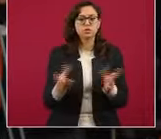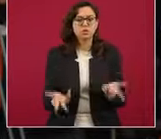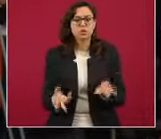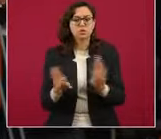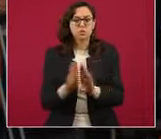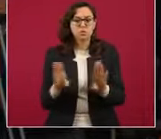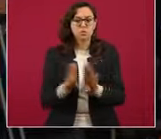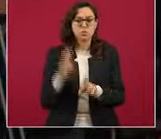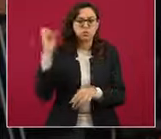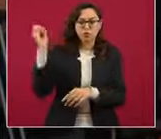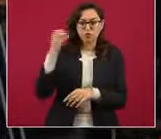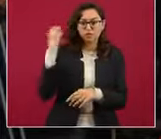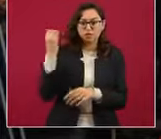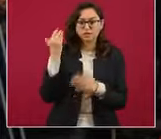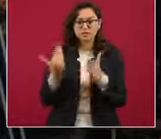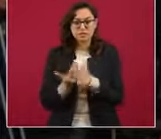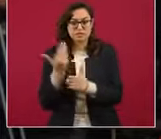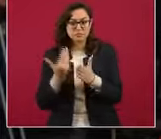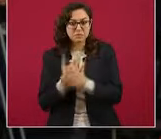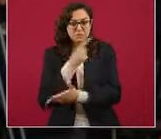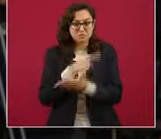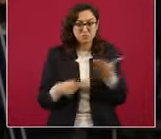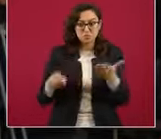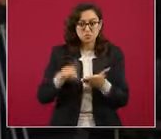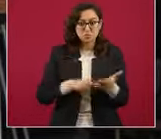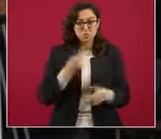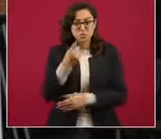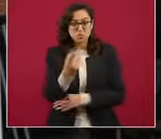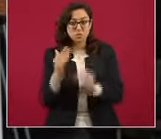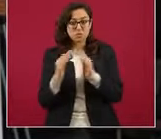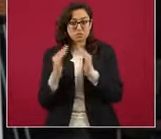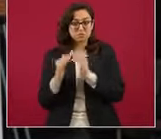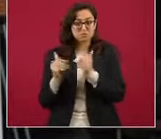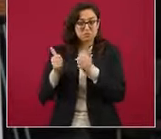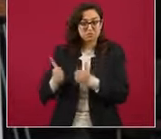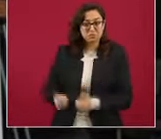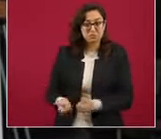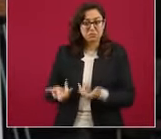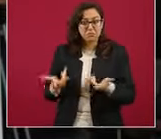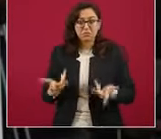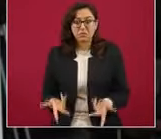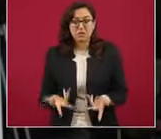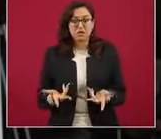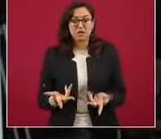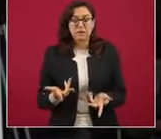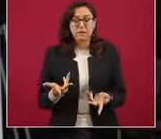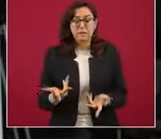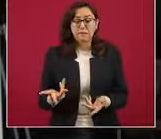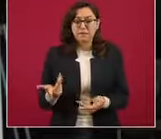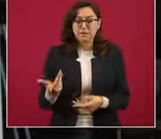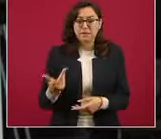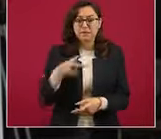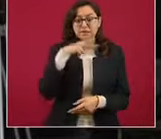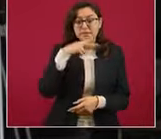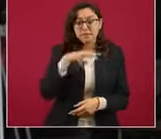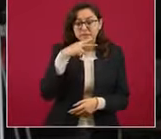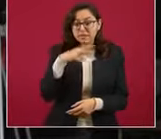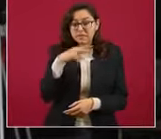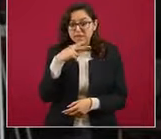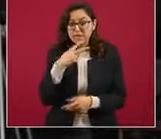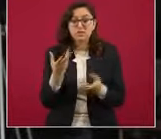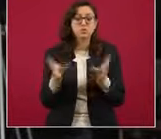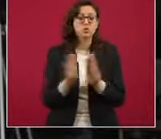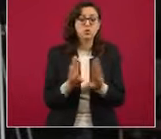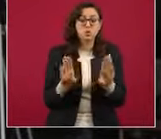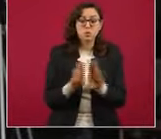de prensa matutina? ¿Se va a guardar en casa, en la oficina? ¿Qué va a hacer la Nochebuena con la familia? ¿Qué recomienda? ¿La